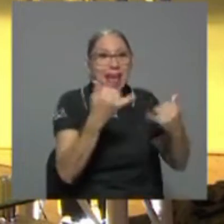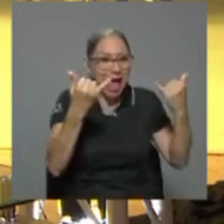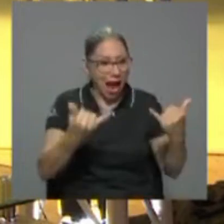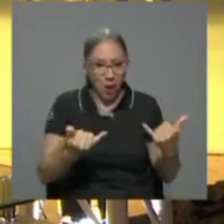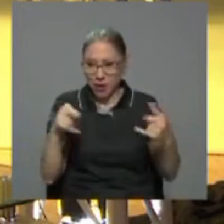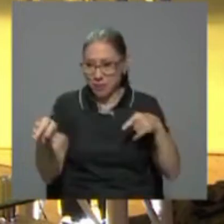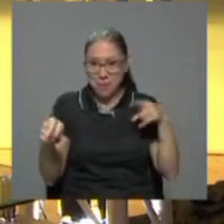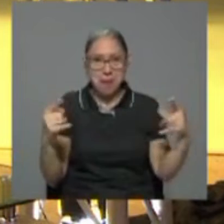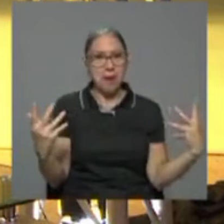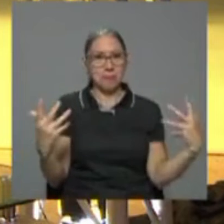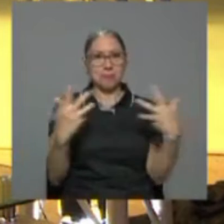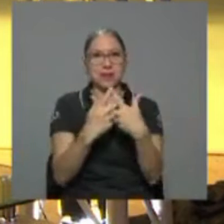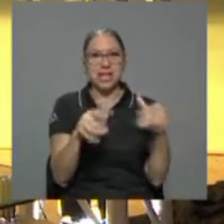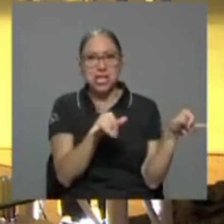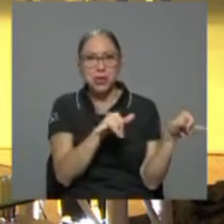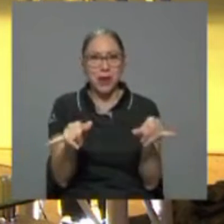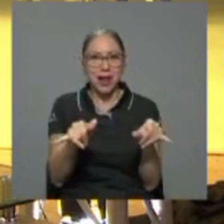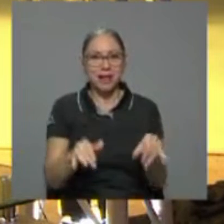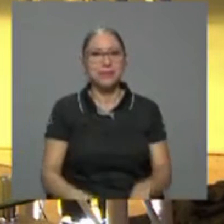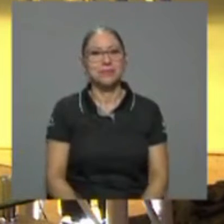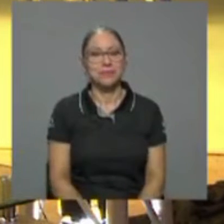hicieron iguales.